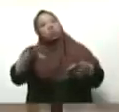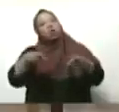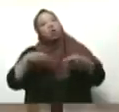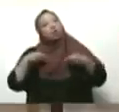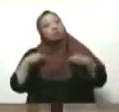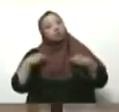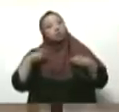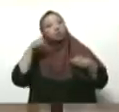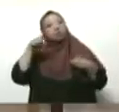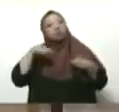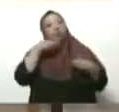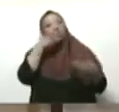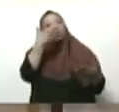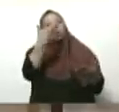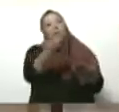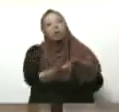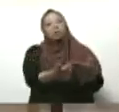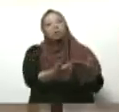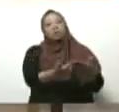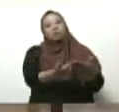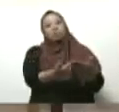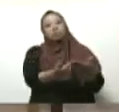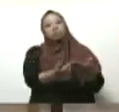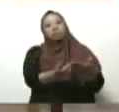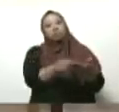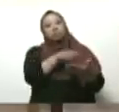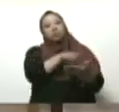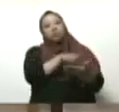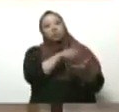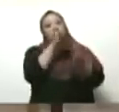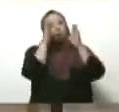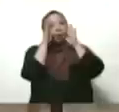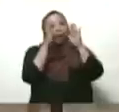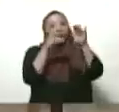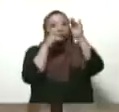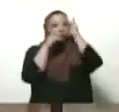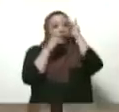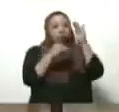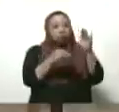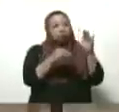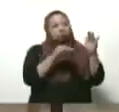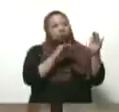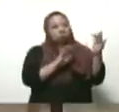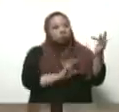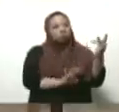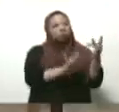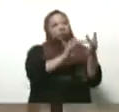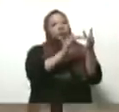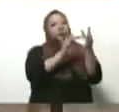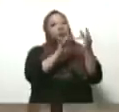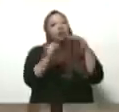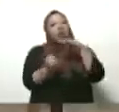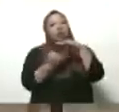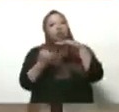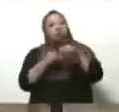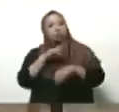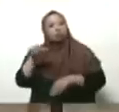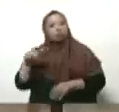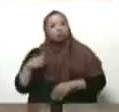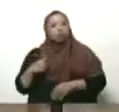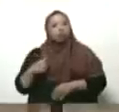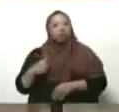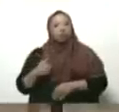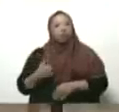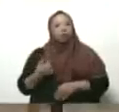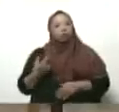tiene el impacto de una atención directa de una institución como la nuestra y